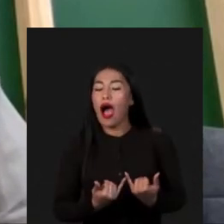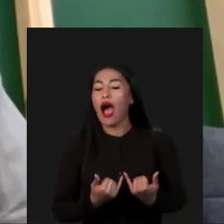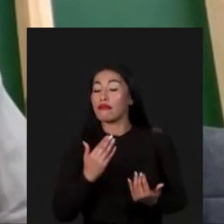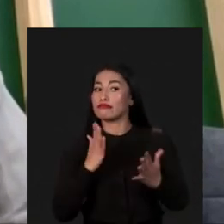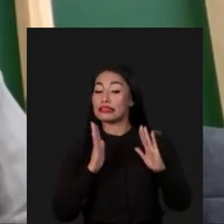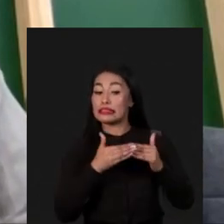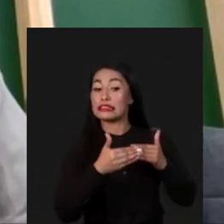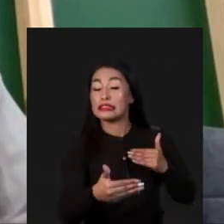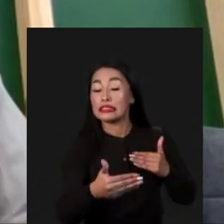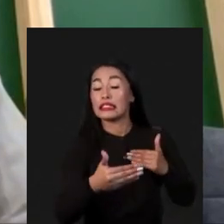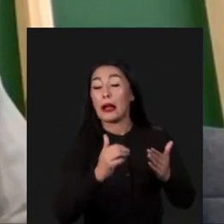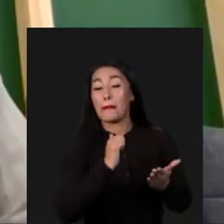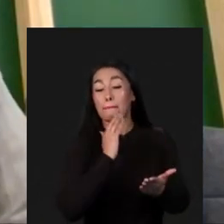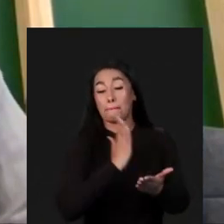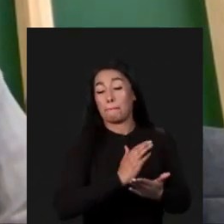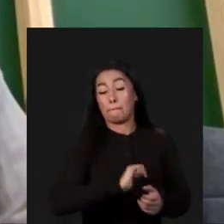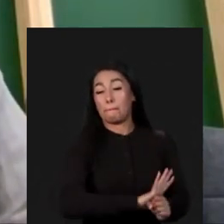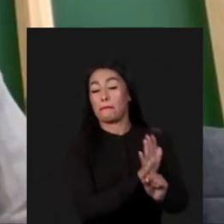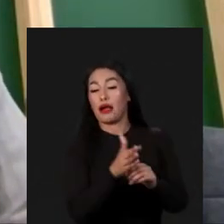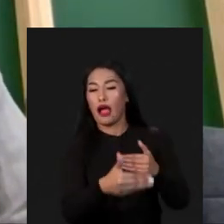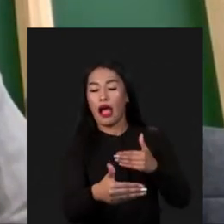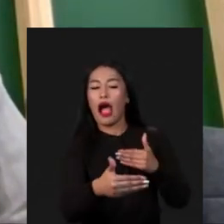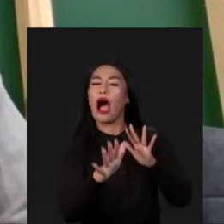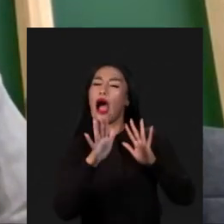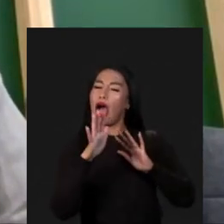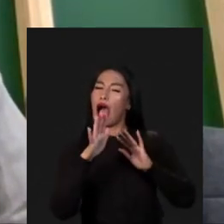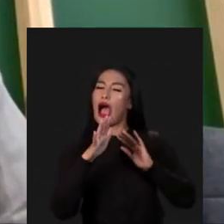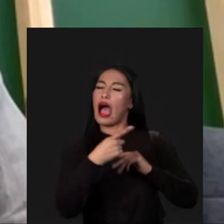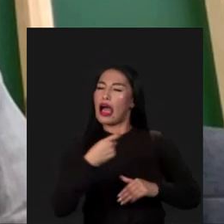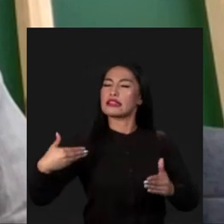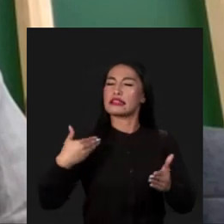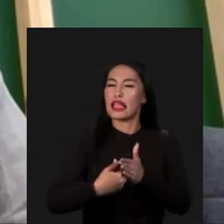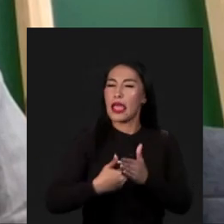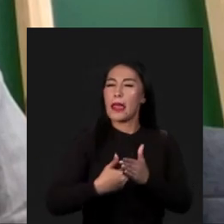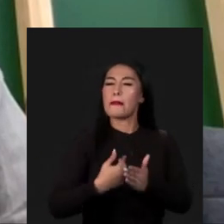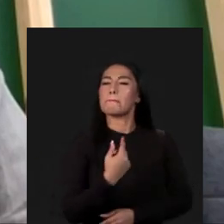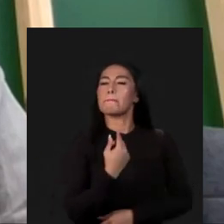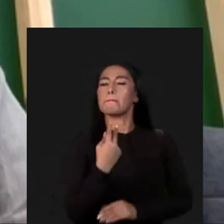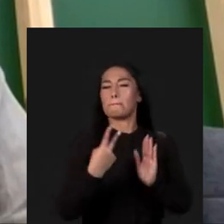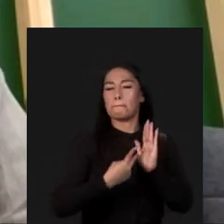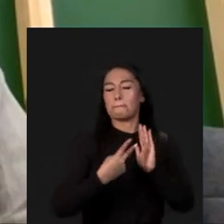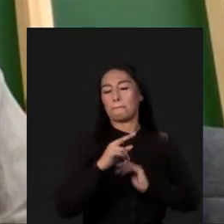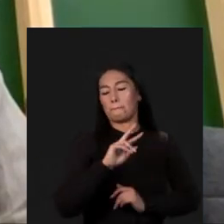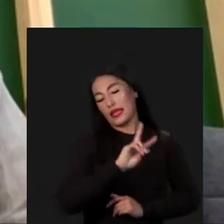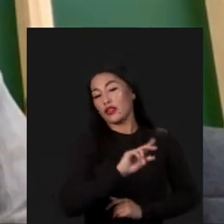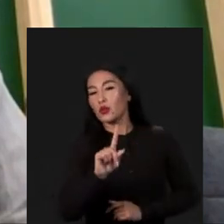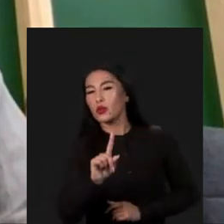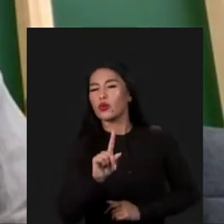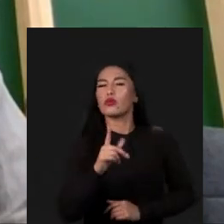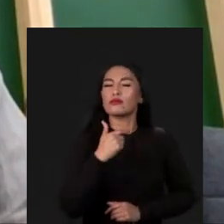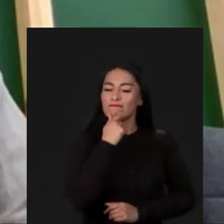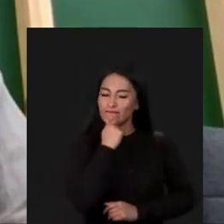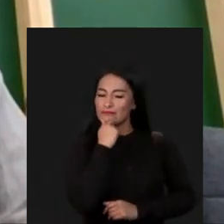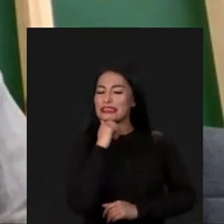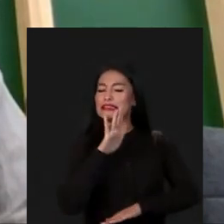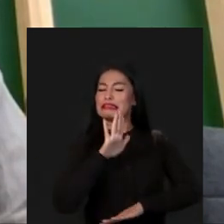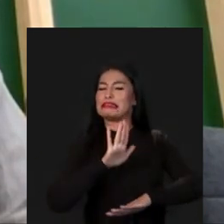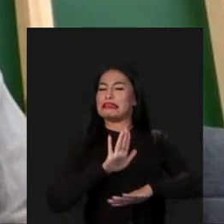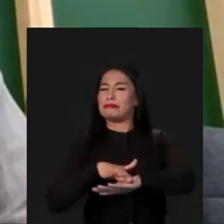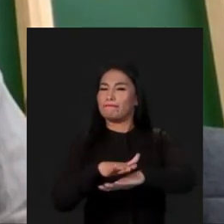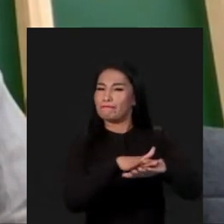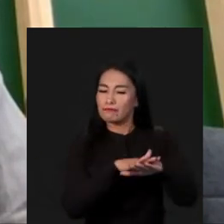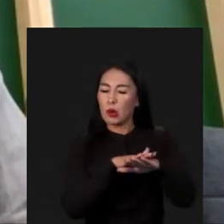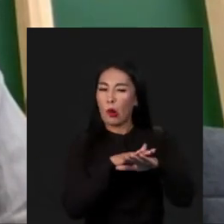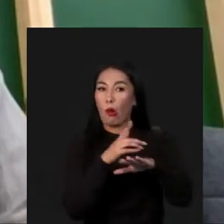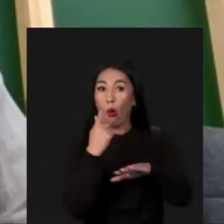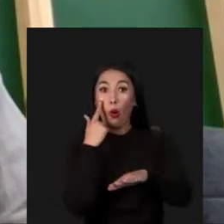de esta sociedad de la información y del conocimiento y del siglo XXI nos hace tomar atención en que si la institución